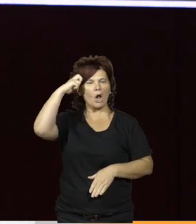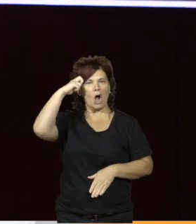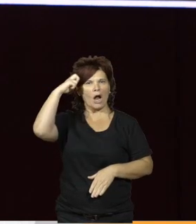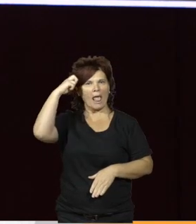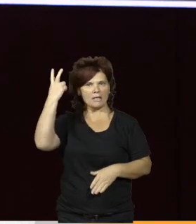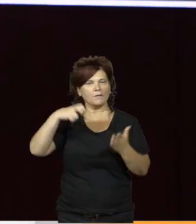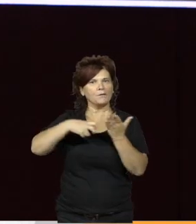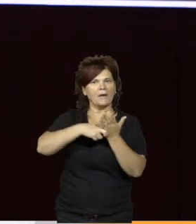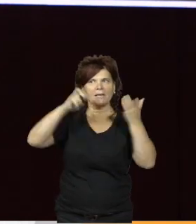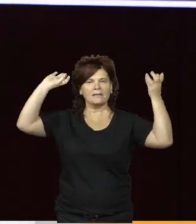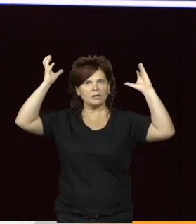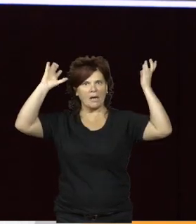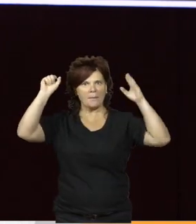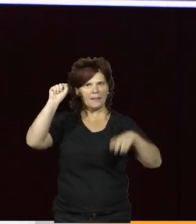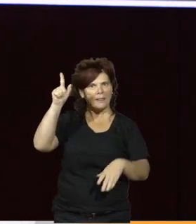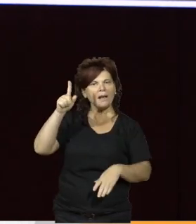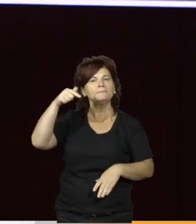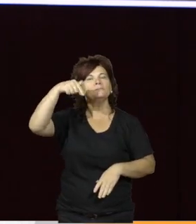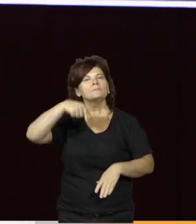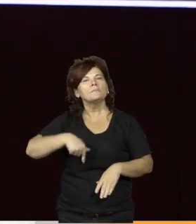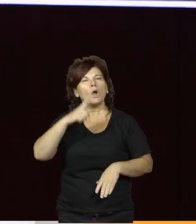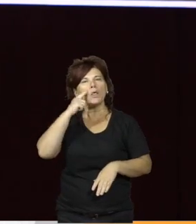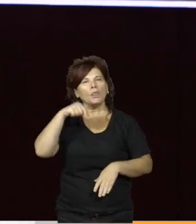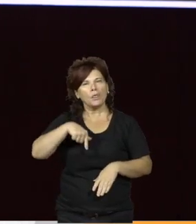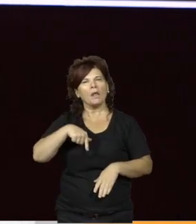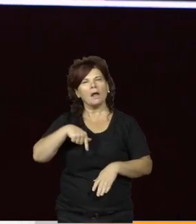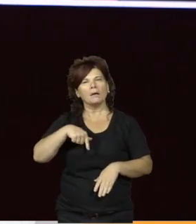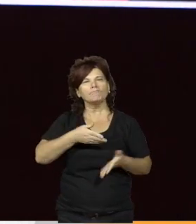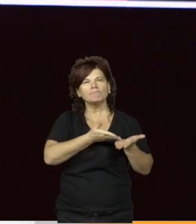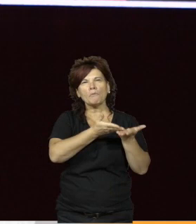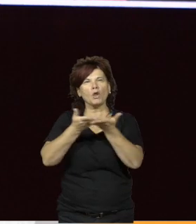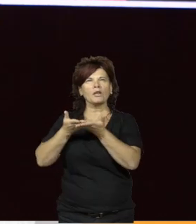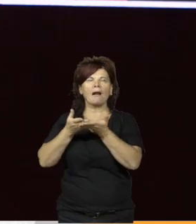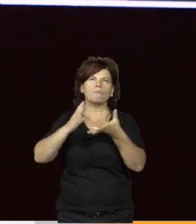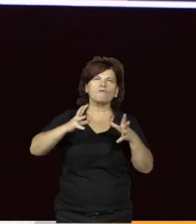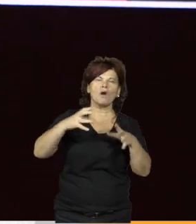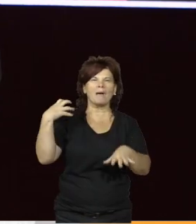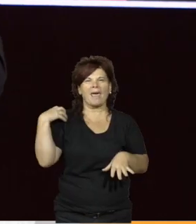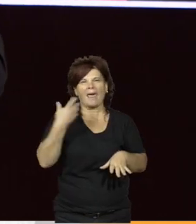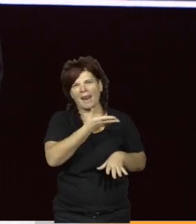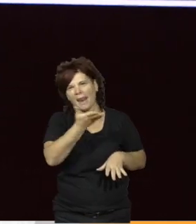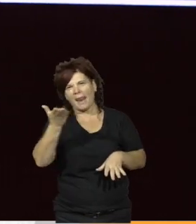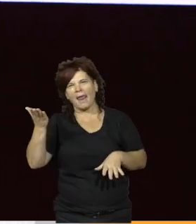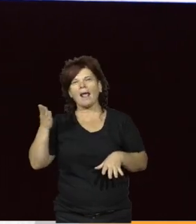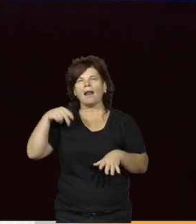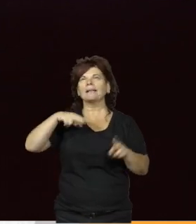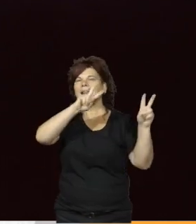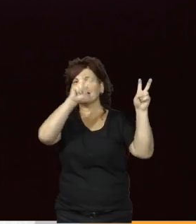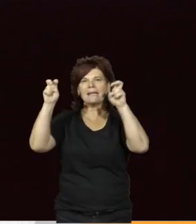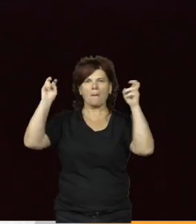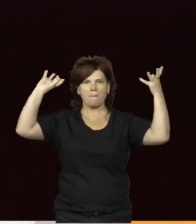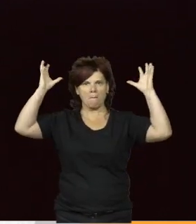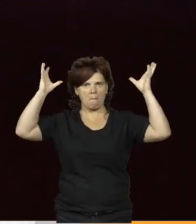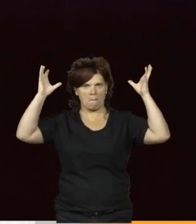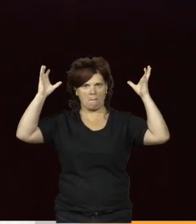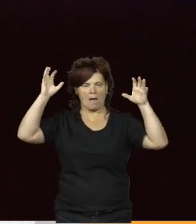Ambiental. Y bueno, hoy en día, más que todo, vamos a dar un pantallazo general de lo que se está llevando a cabo en esta temática ambiental